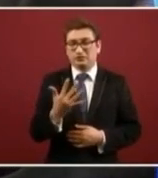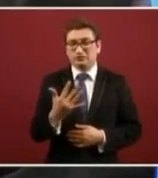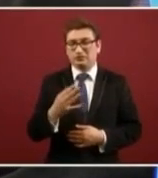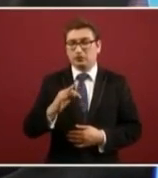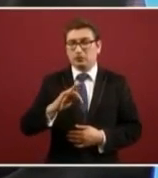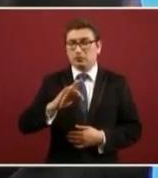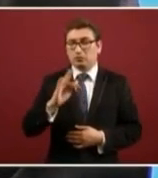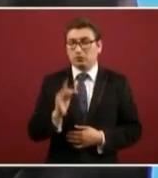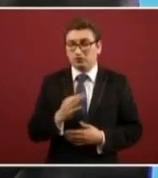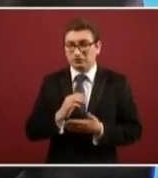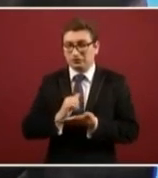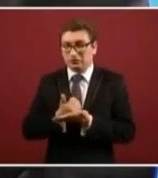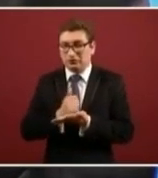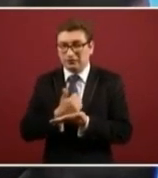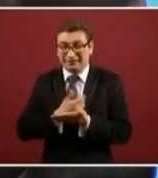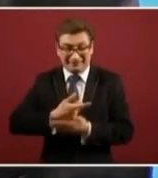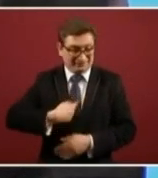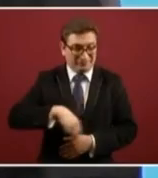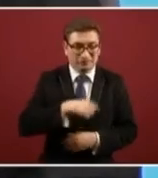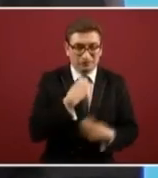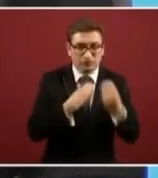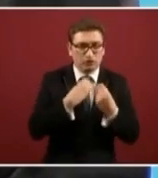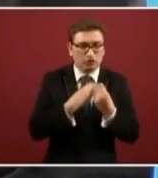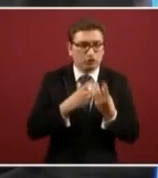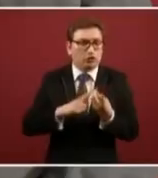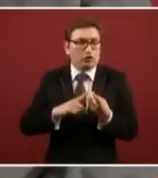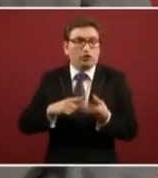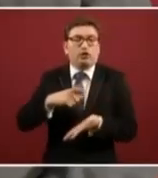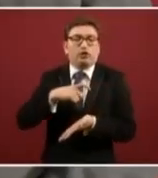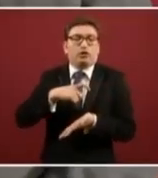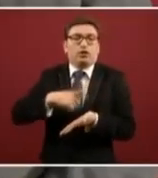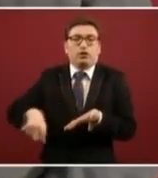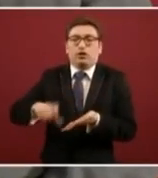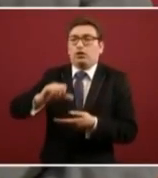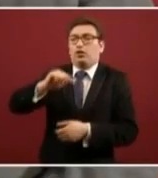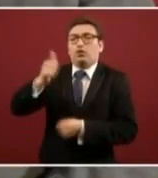85% del arroz que consumimos se compra en el extranjero,